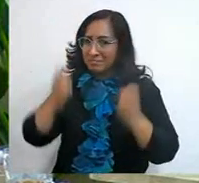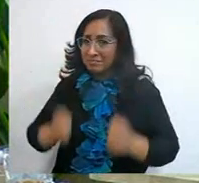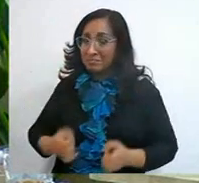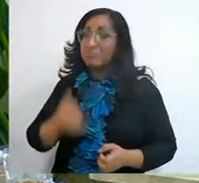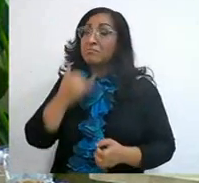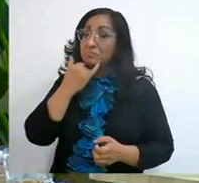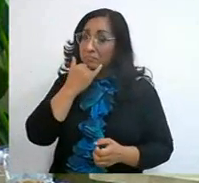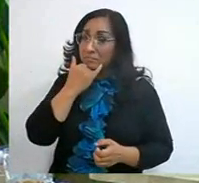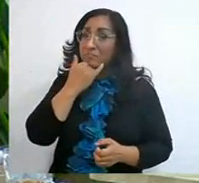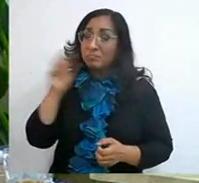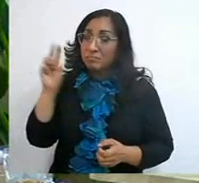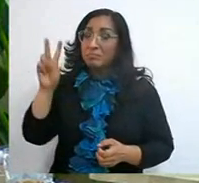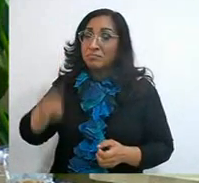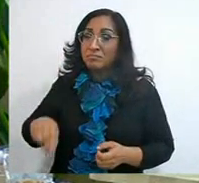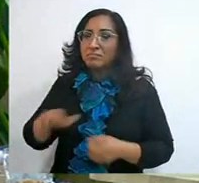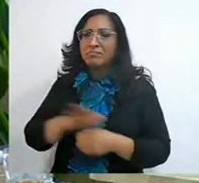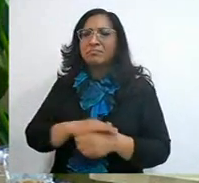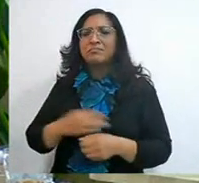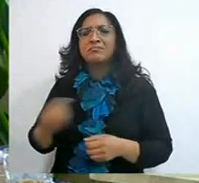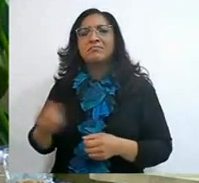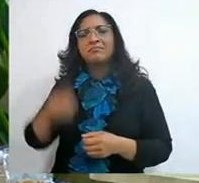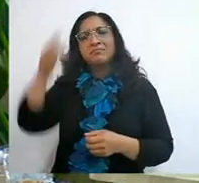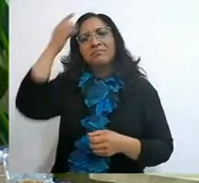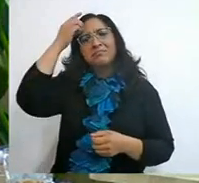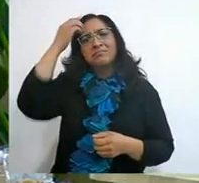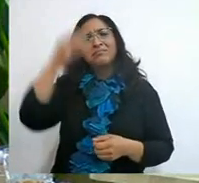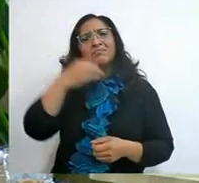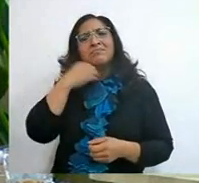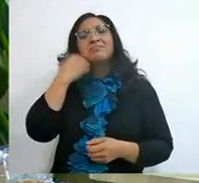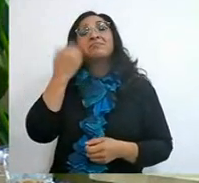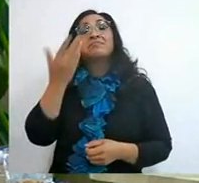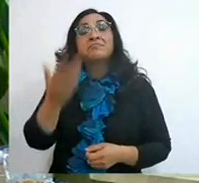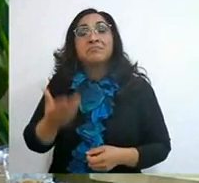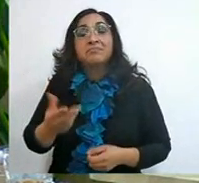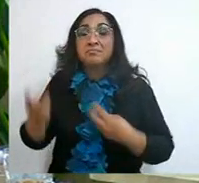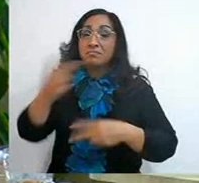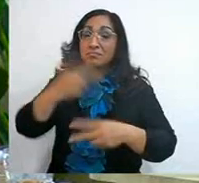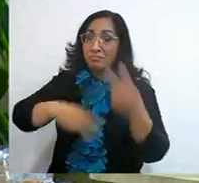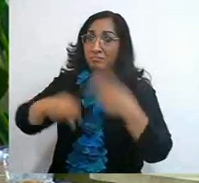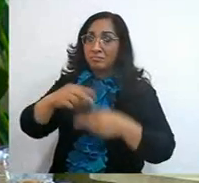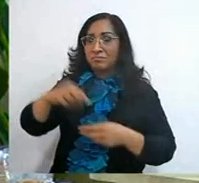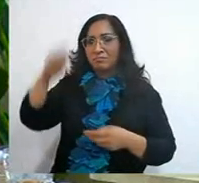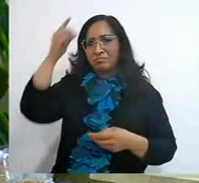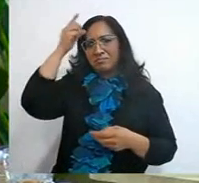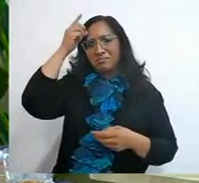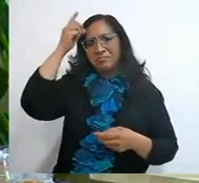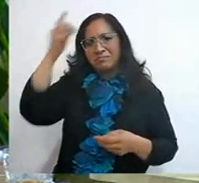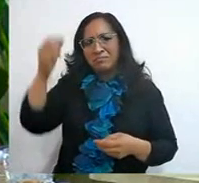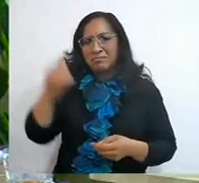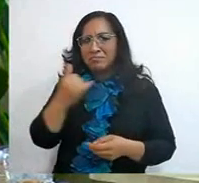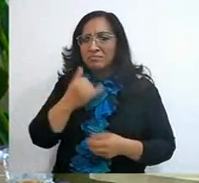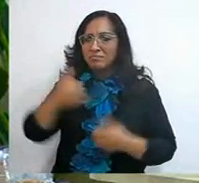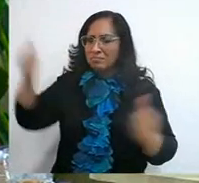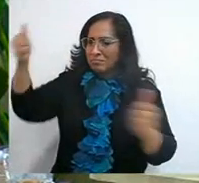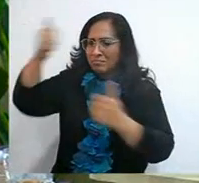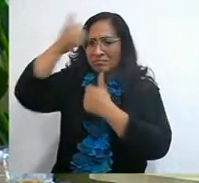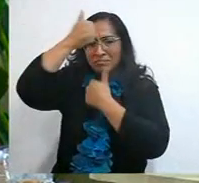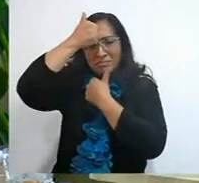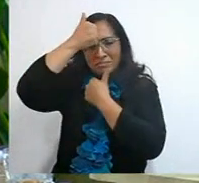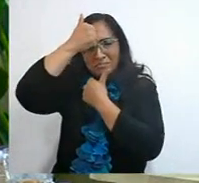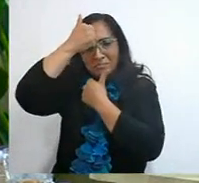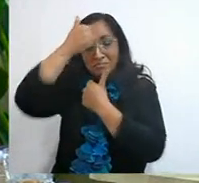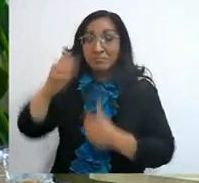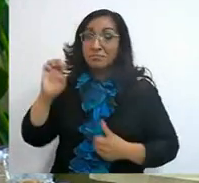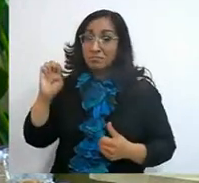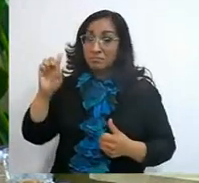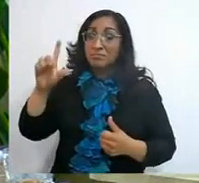perdonado. Porque Dios es lo que Él quiere, que nos volvamos a Él en arrepentimiento.